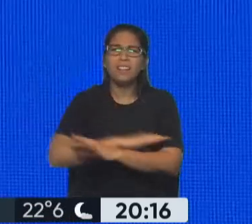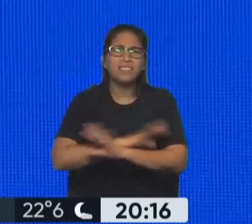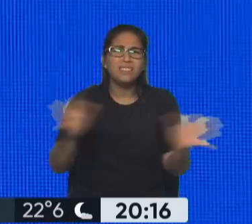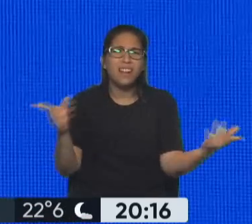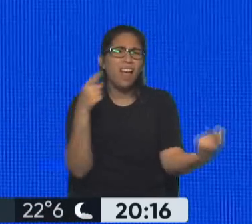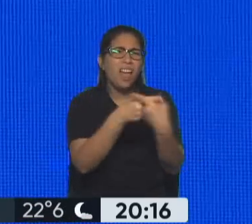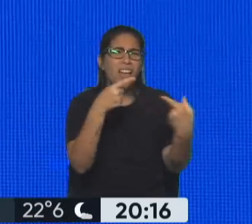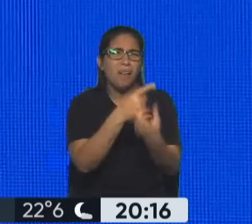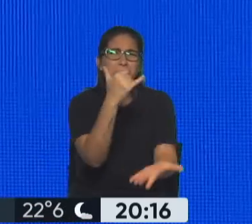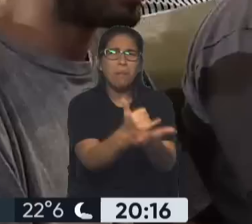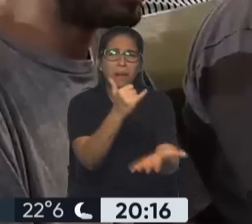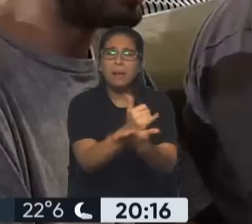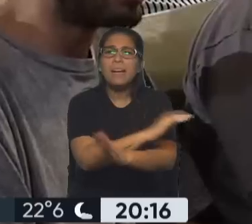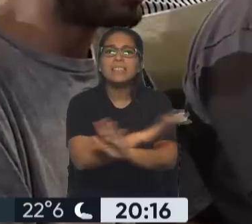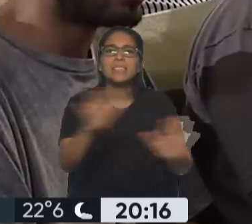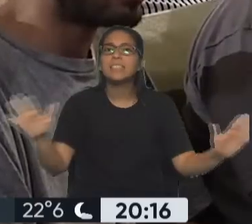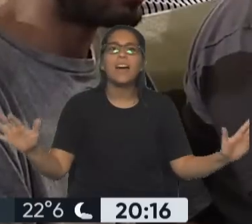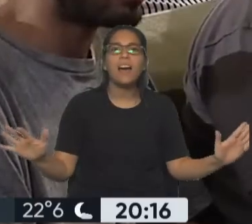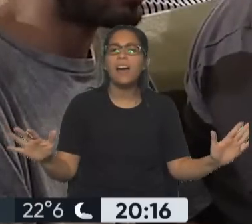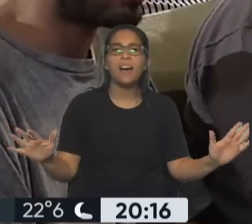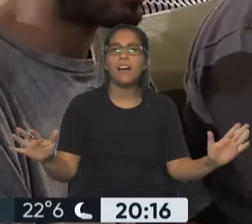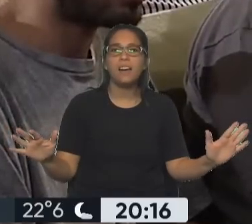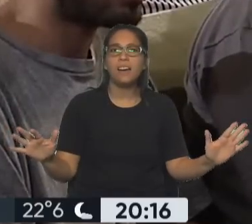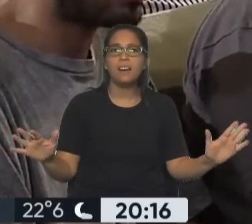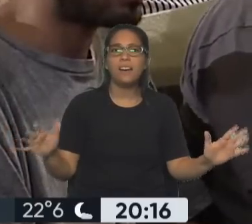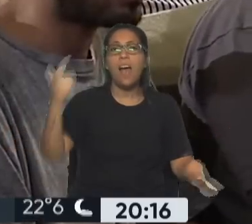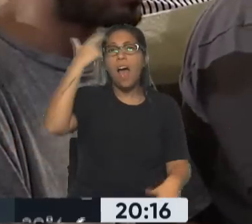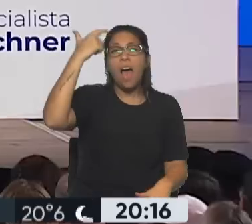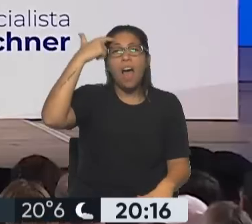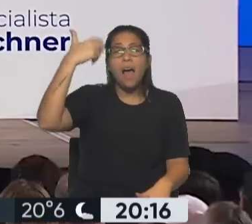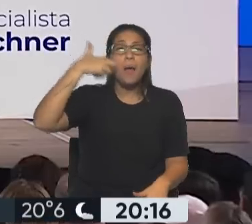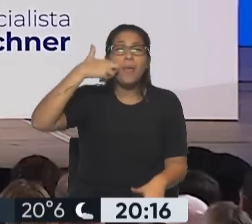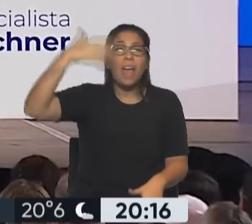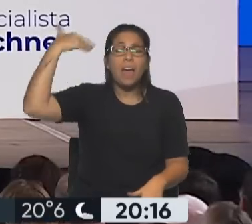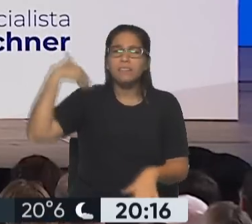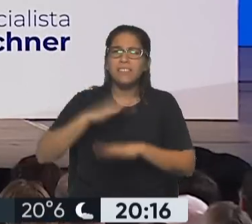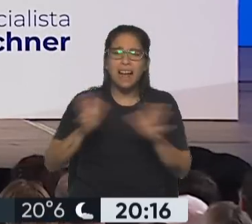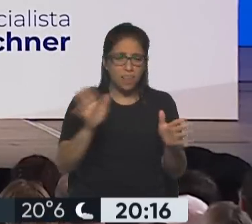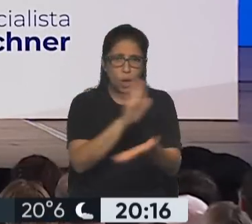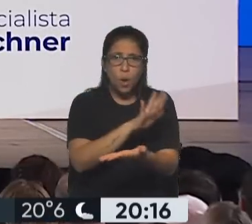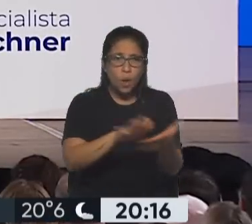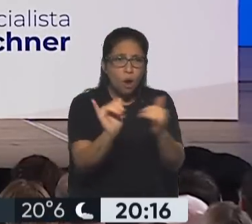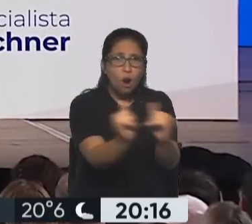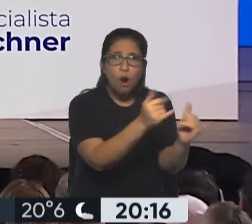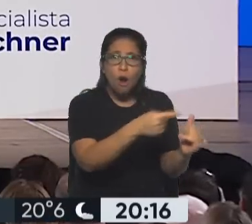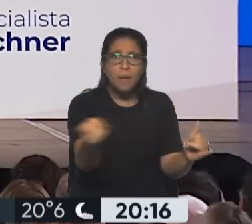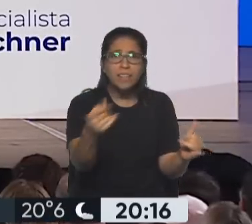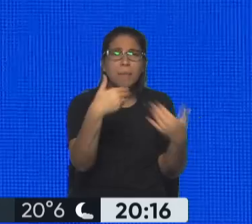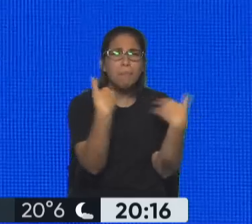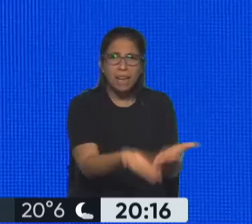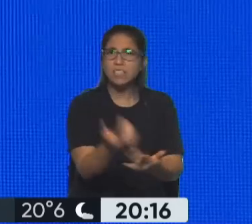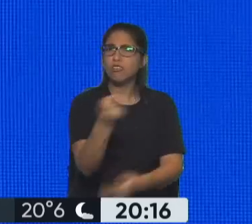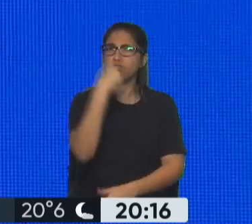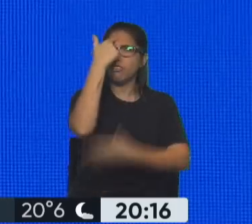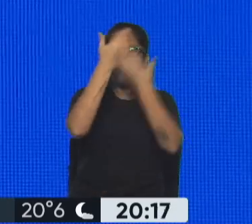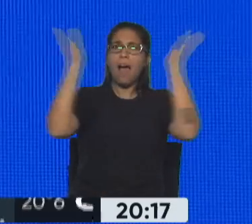discutiendo estupideces. No podemos tener la cabeza tan vieja. Las nuevas generaciones se merecen que tengamos la cabeza abierta